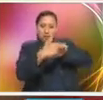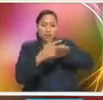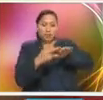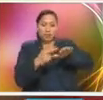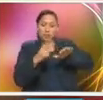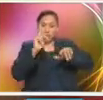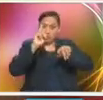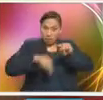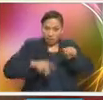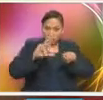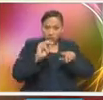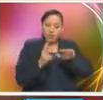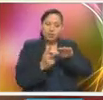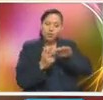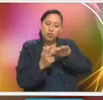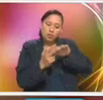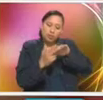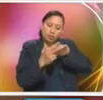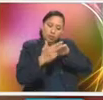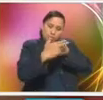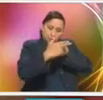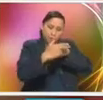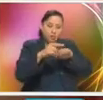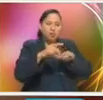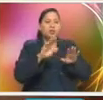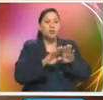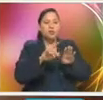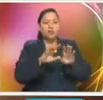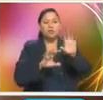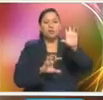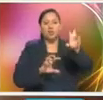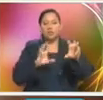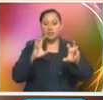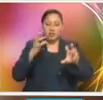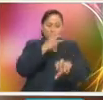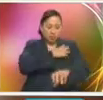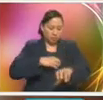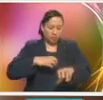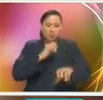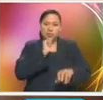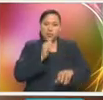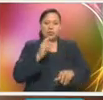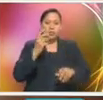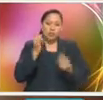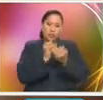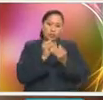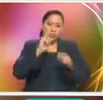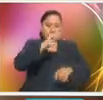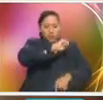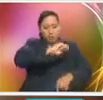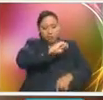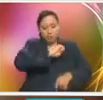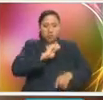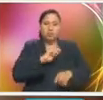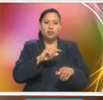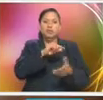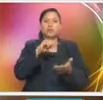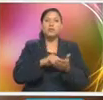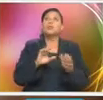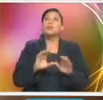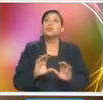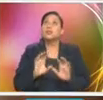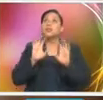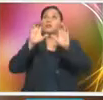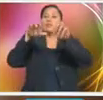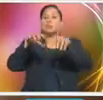¿eh? No. Como decíamos, recortarle las puntitas de las uñas para que no se lleguen a lastimar entre ellos. Tener rascadores, tener lugares altos para que puedan treparse,